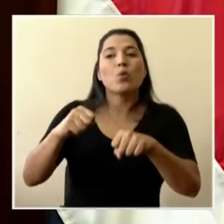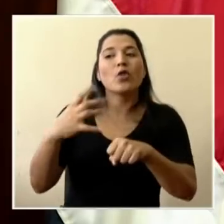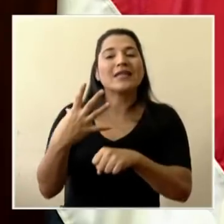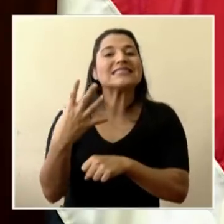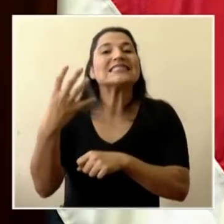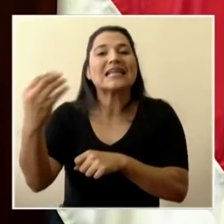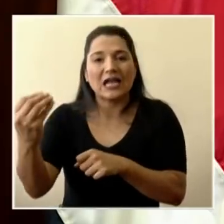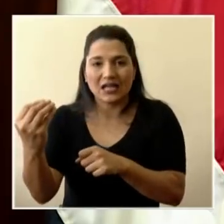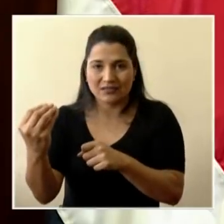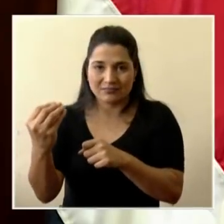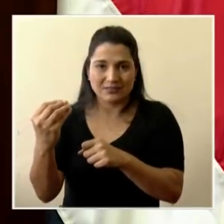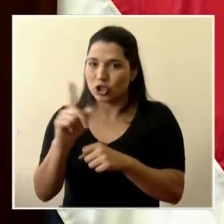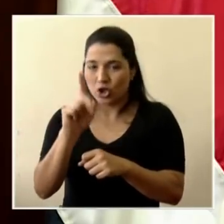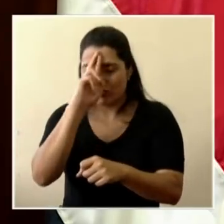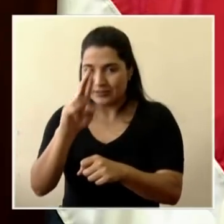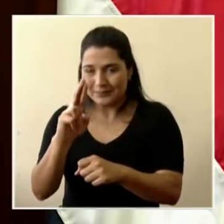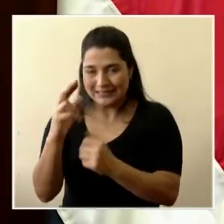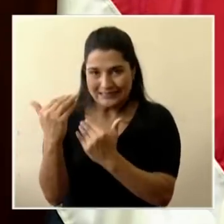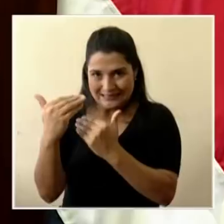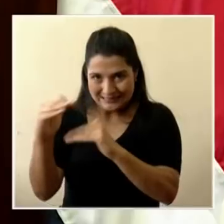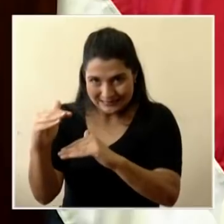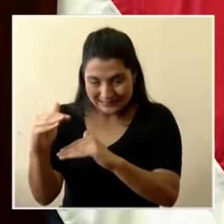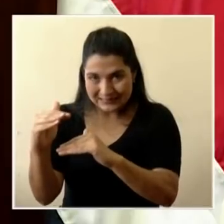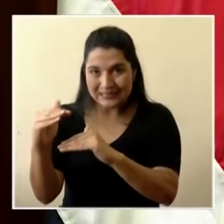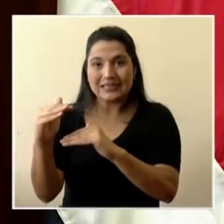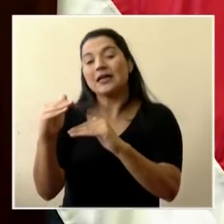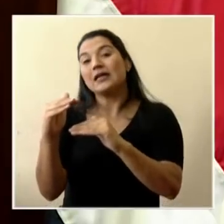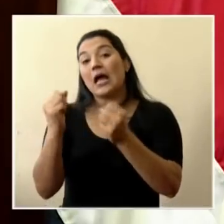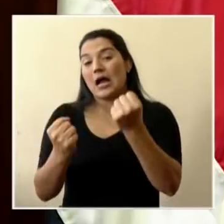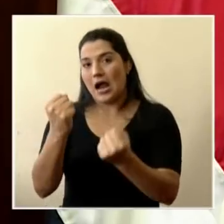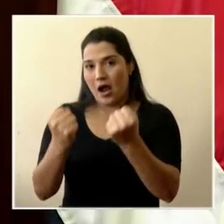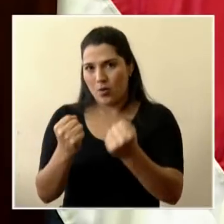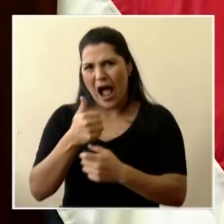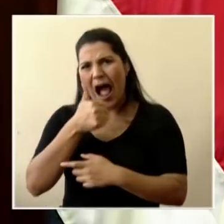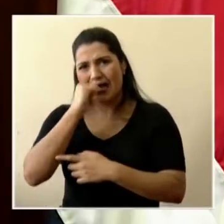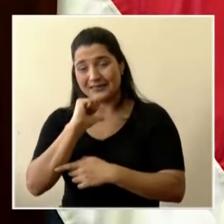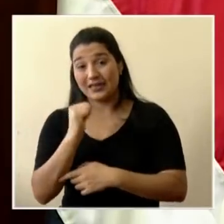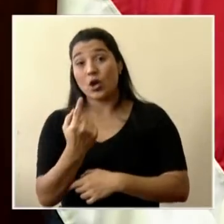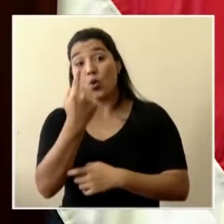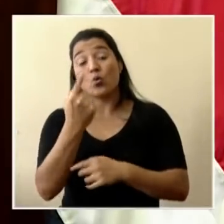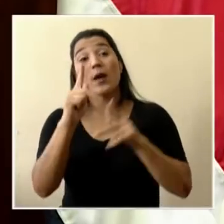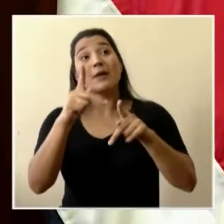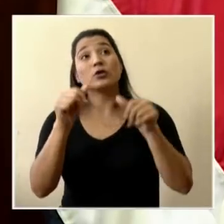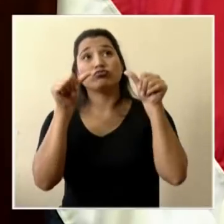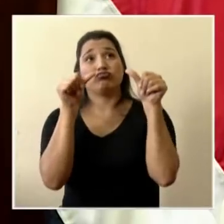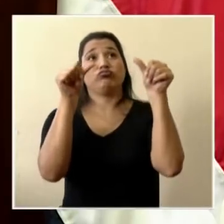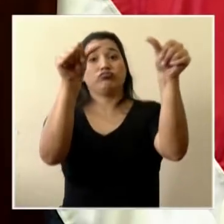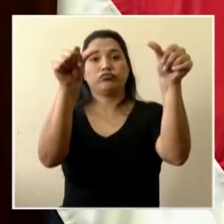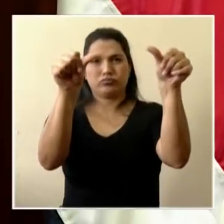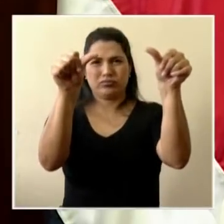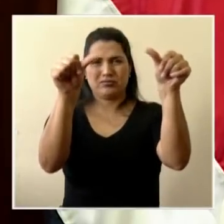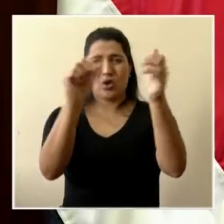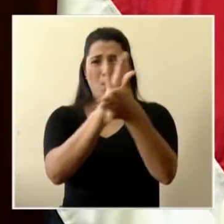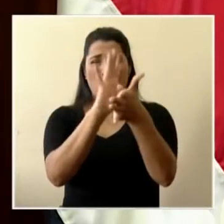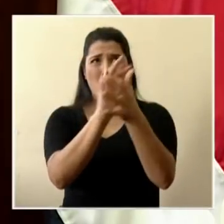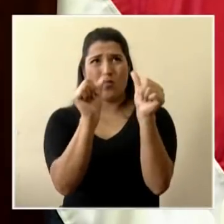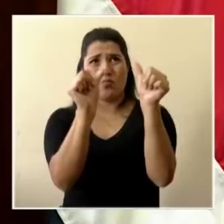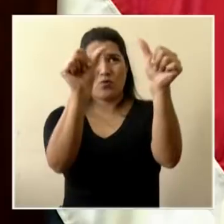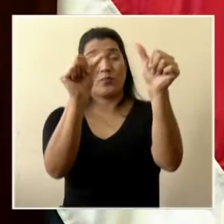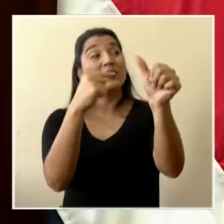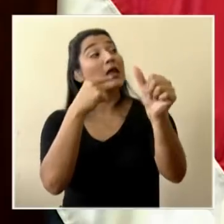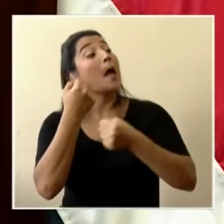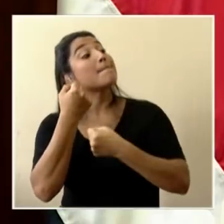Alajuela, para poner un ejemplo, donde una persona muestra un documento que anda pegado en el parabrisas donde dice que la municipalidad local le dio